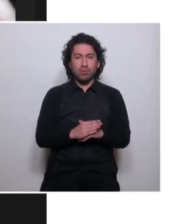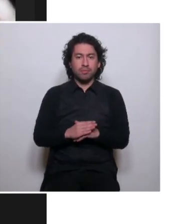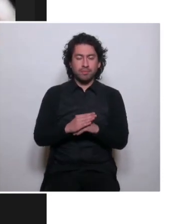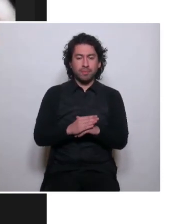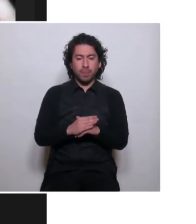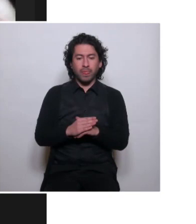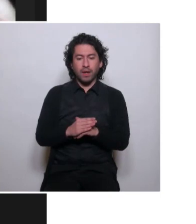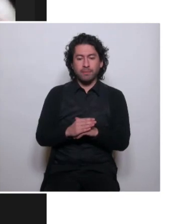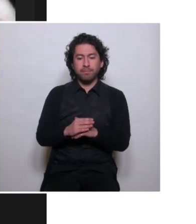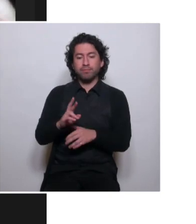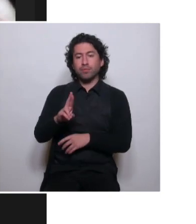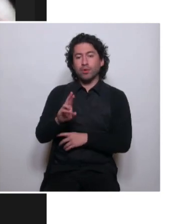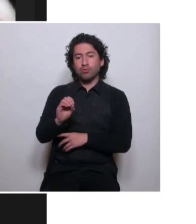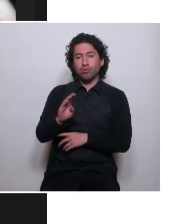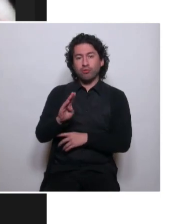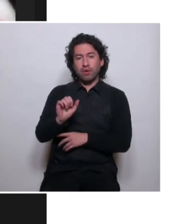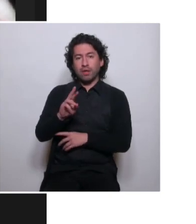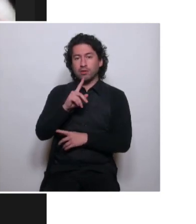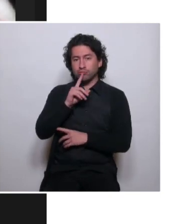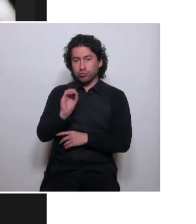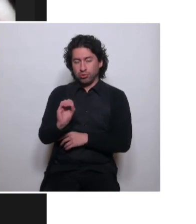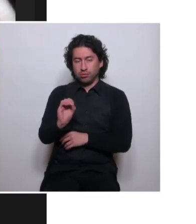Señor Roberto Celedón.